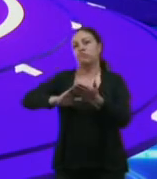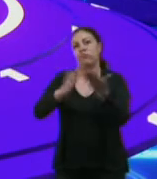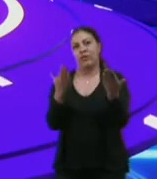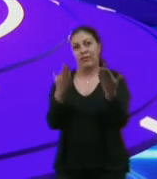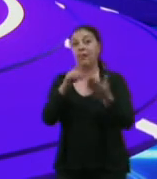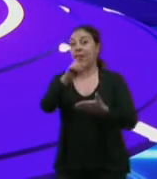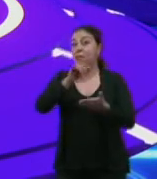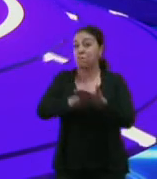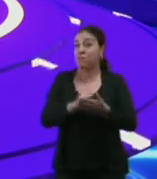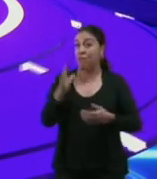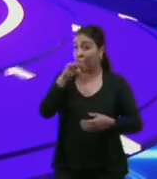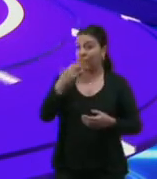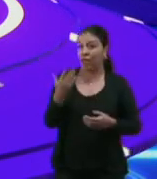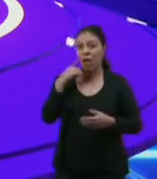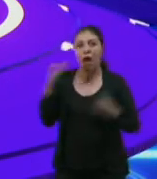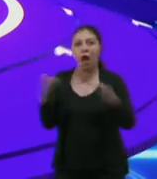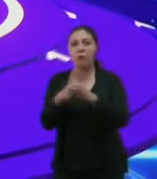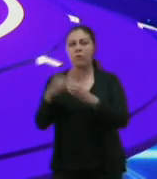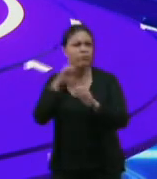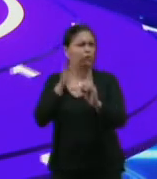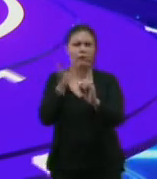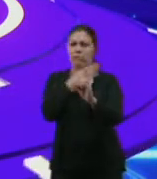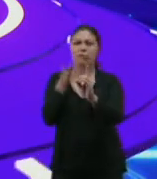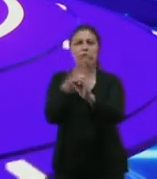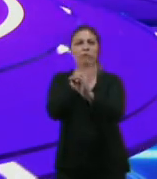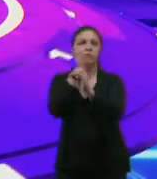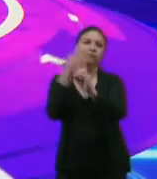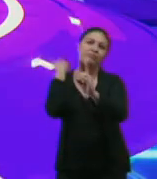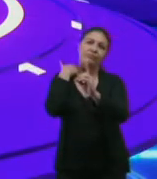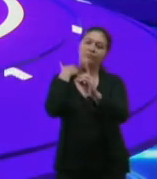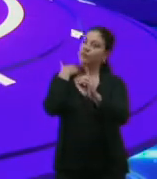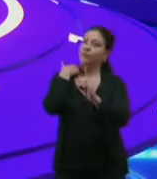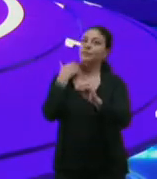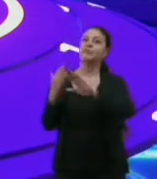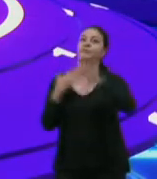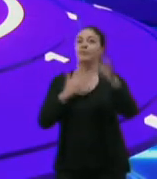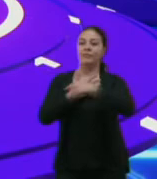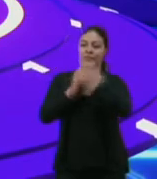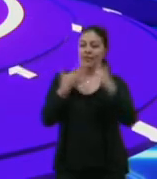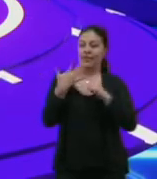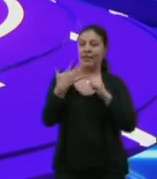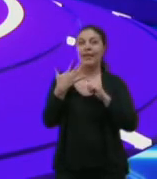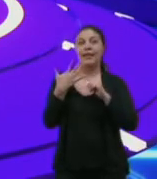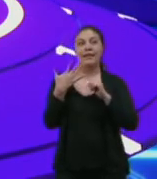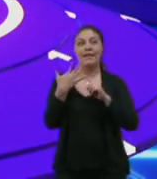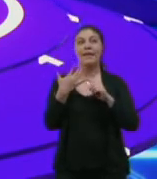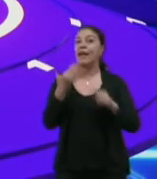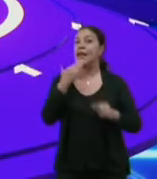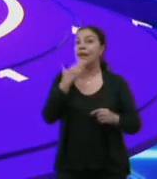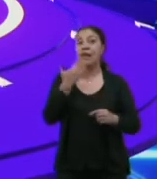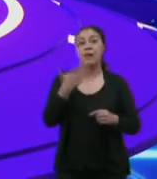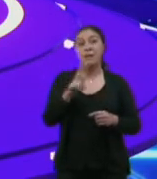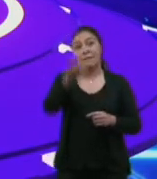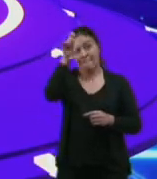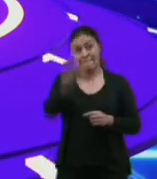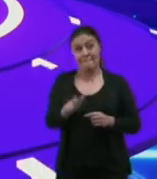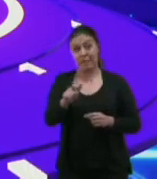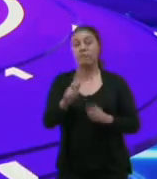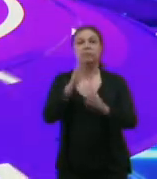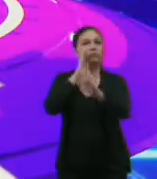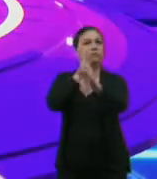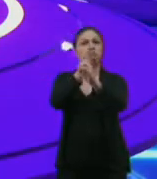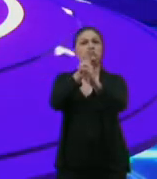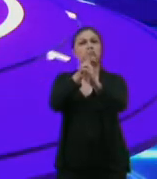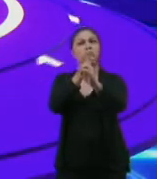contrario el equipo pierde el rumbo quinta conclusión de la charla de uri si nadie va en la dirección contraria pero